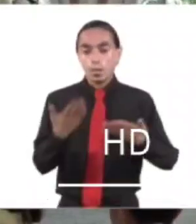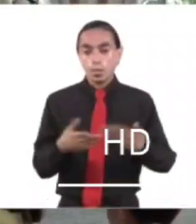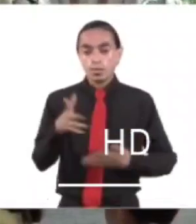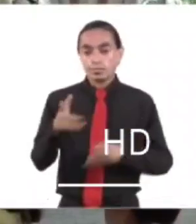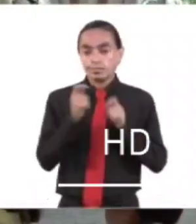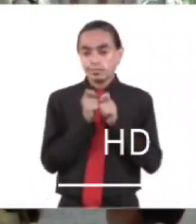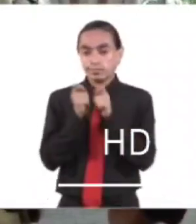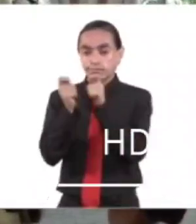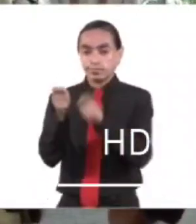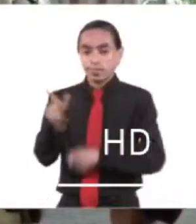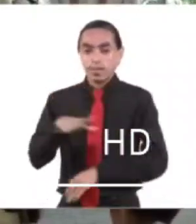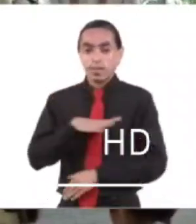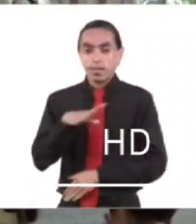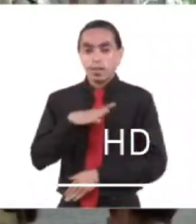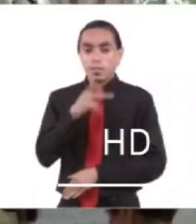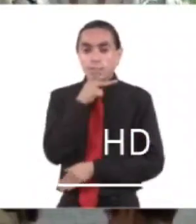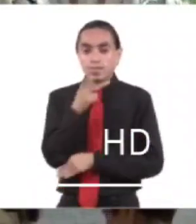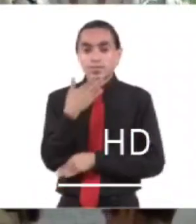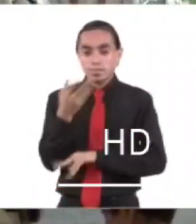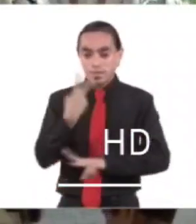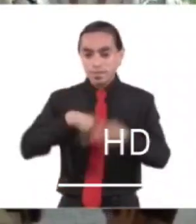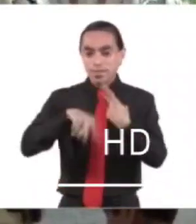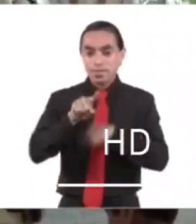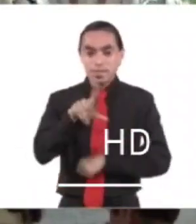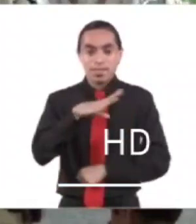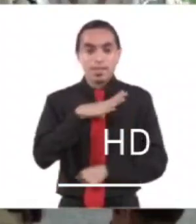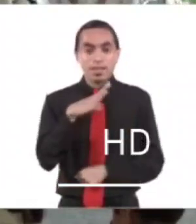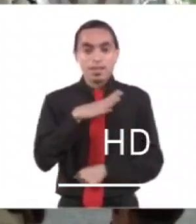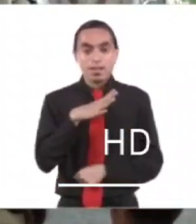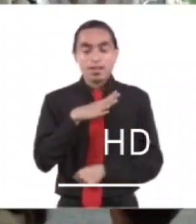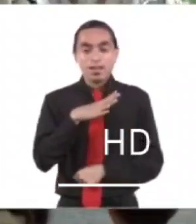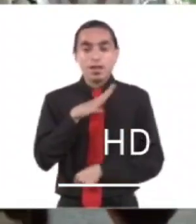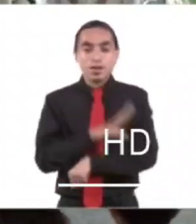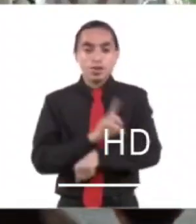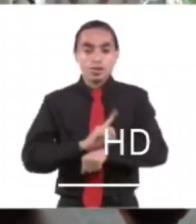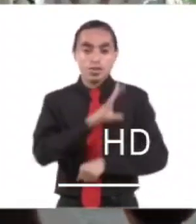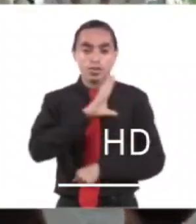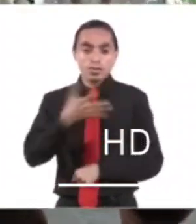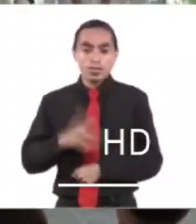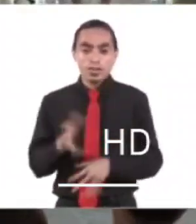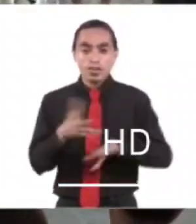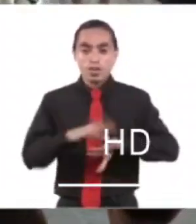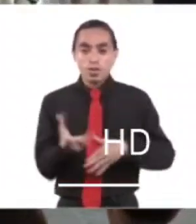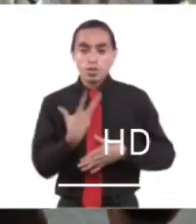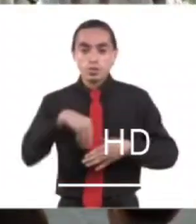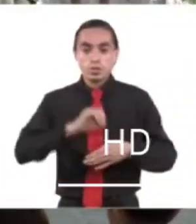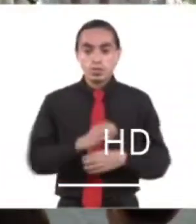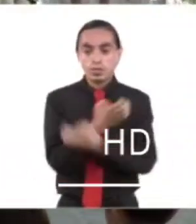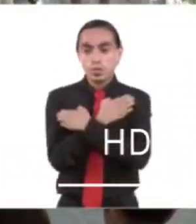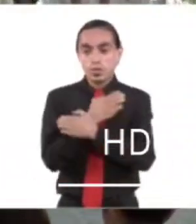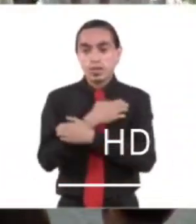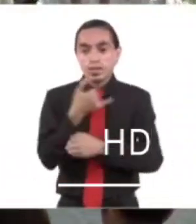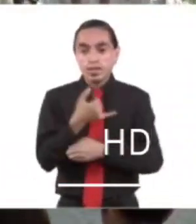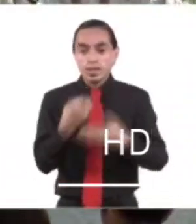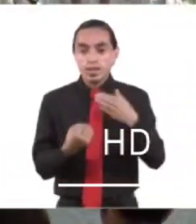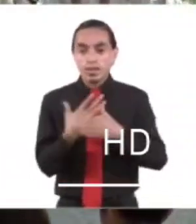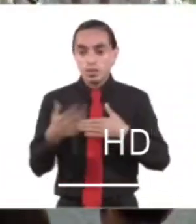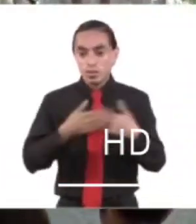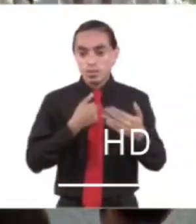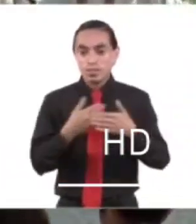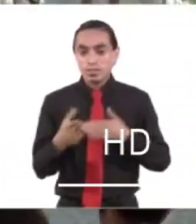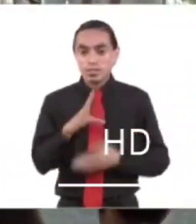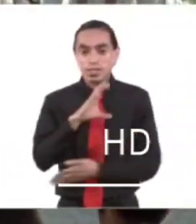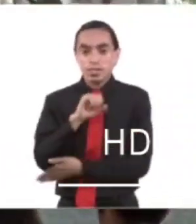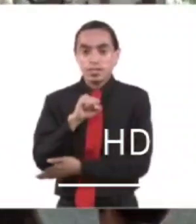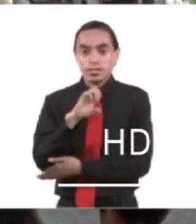de bienvenida, cedemos el uso de la voz en los micrófonos al Coordinador General de Inclusión Educativa e Innovación de la SECTEI,